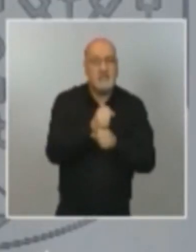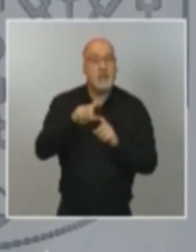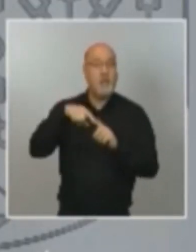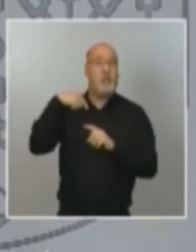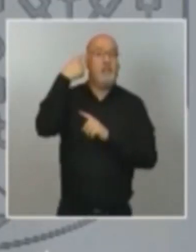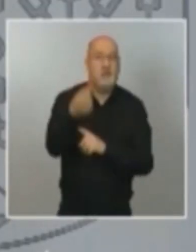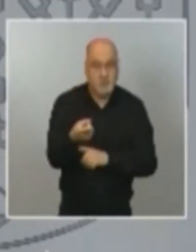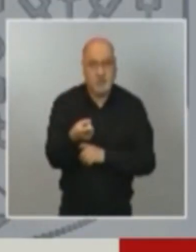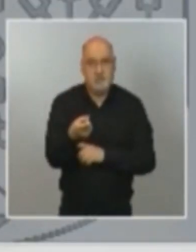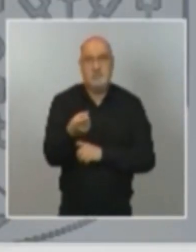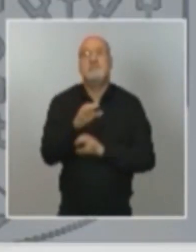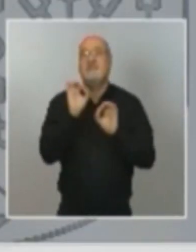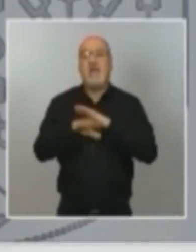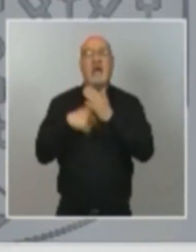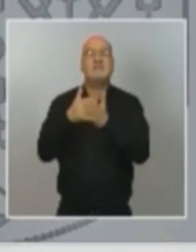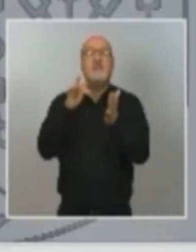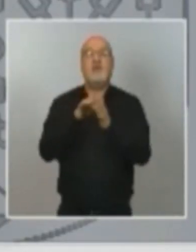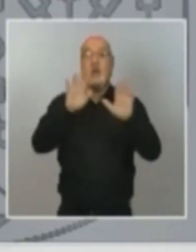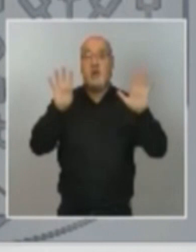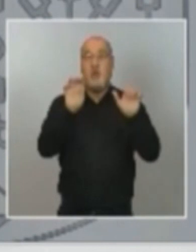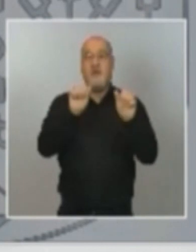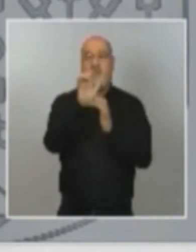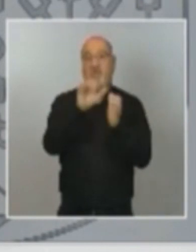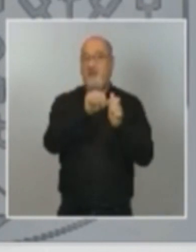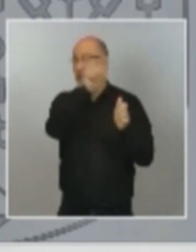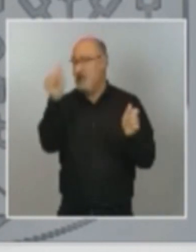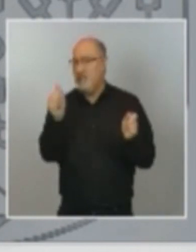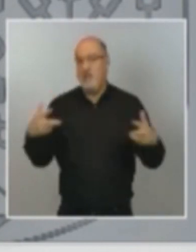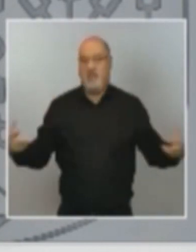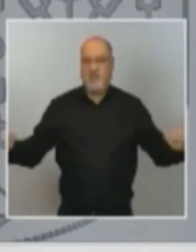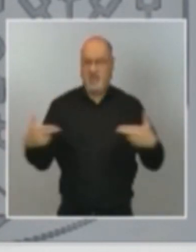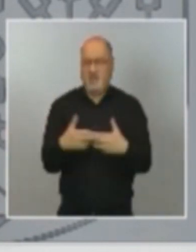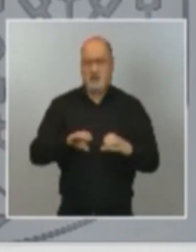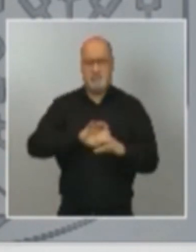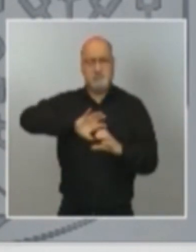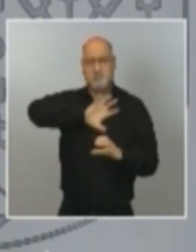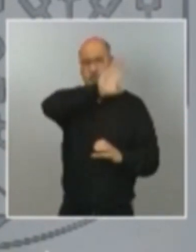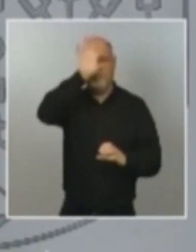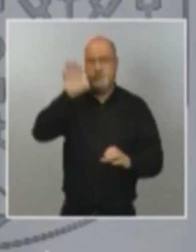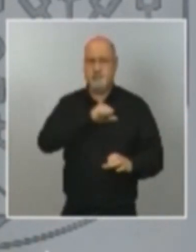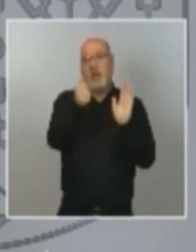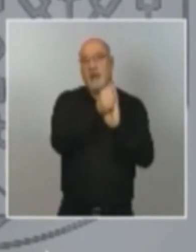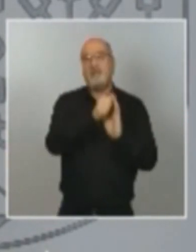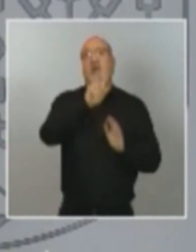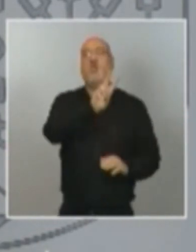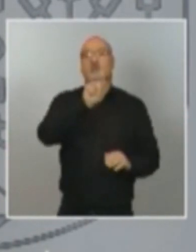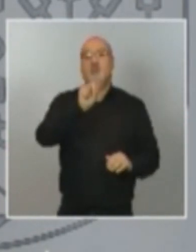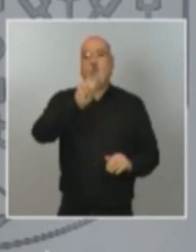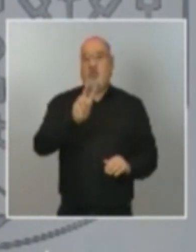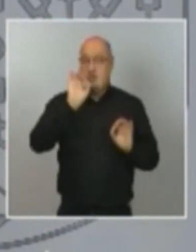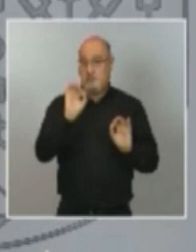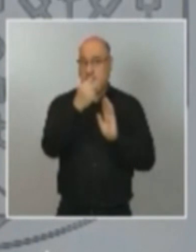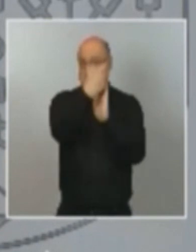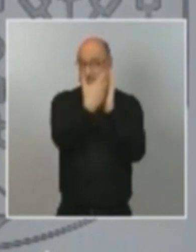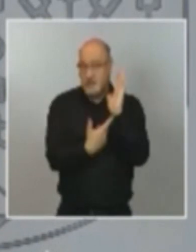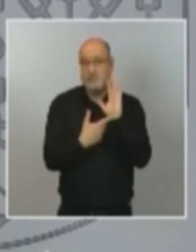Ir hasta el 9 de abril y vamos a tener cierres perimetrales y vamos a limitar la movilidad y los contactos sociales. No se celebrarán